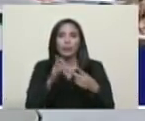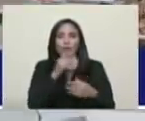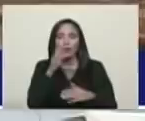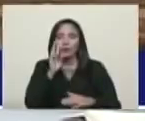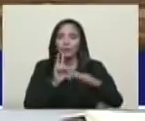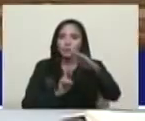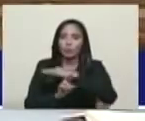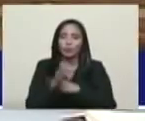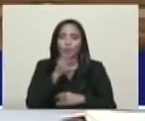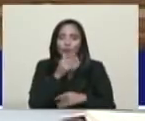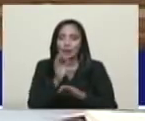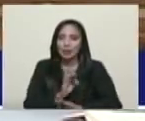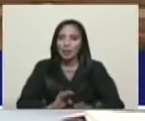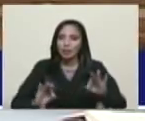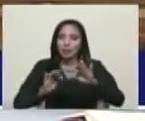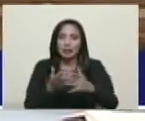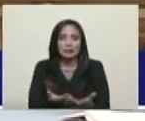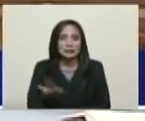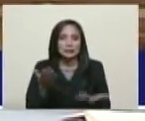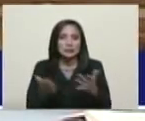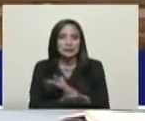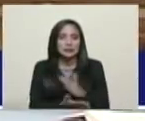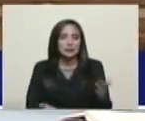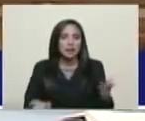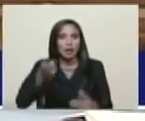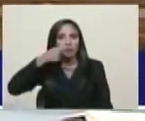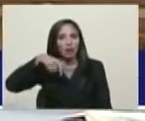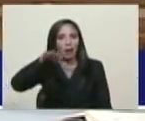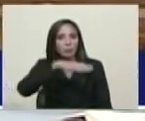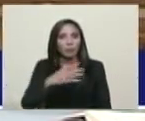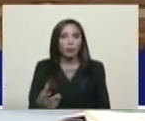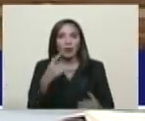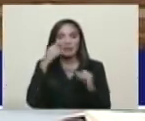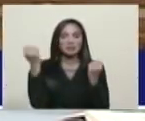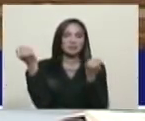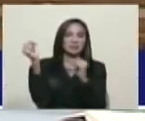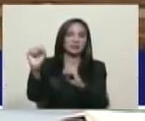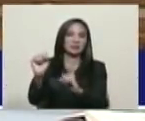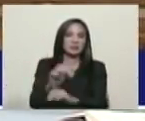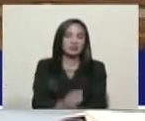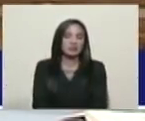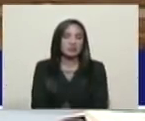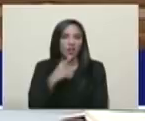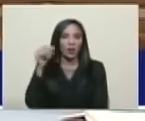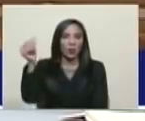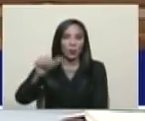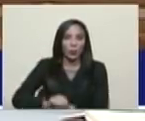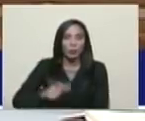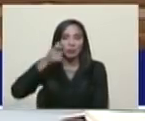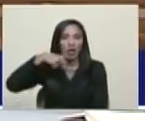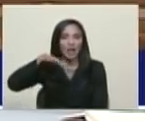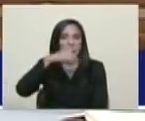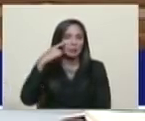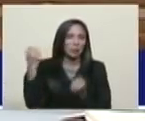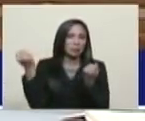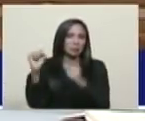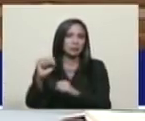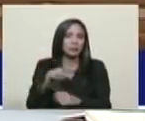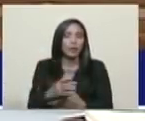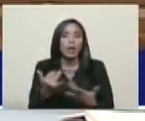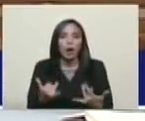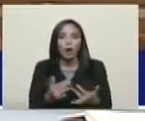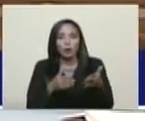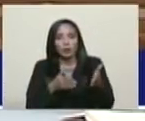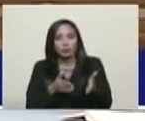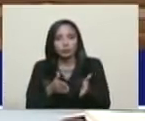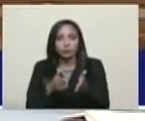nacional. Y el campo totalmente defraudado. Ahora, tomar el